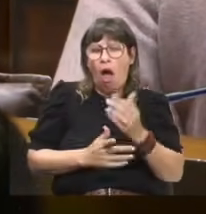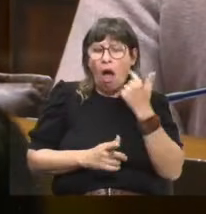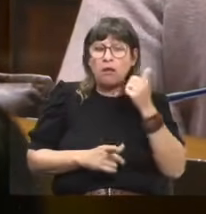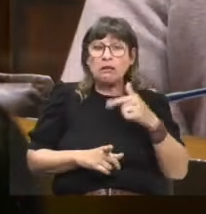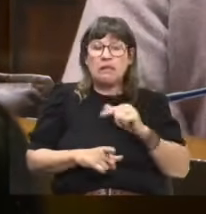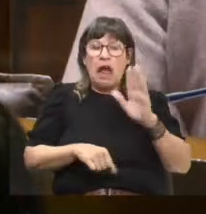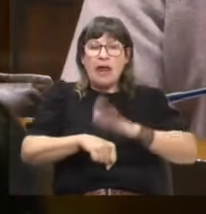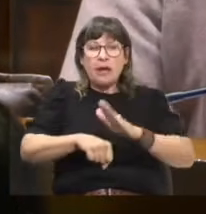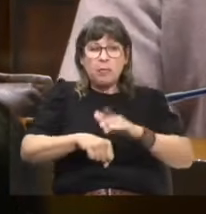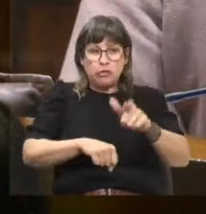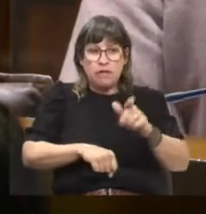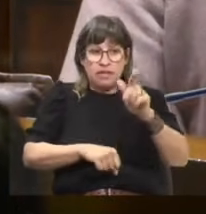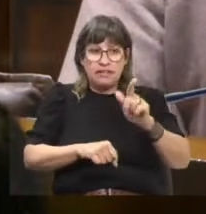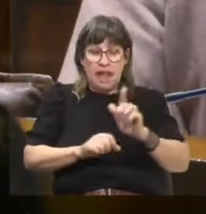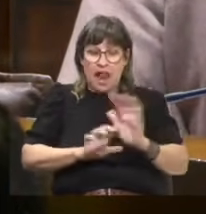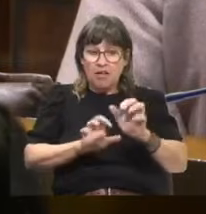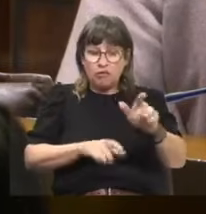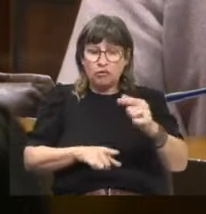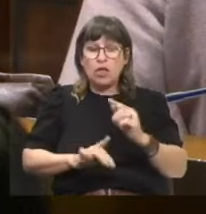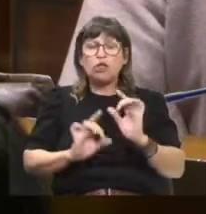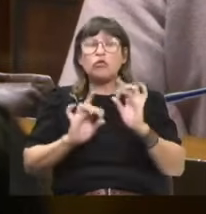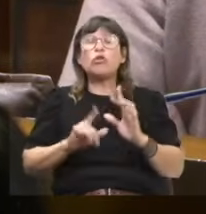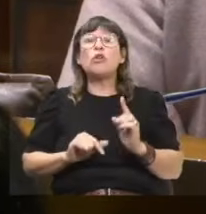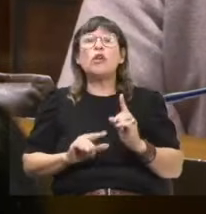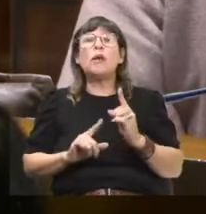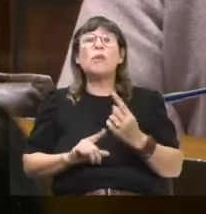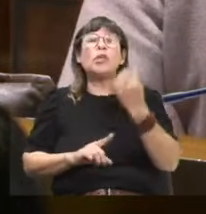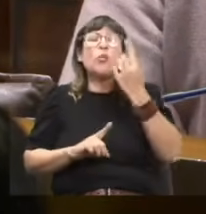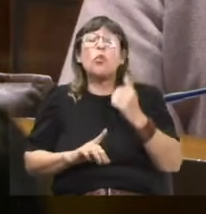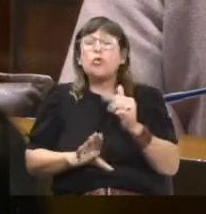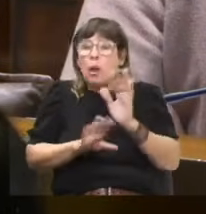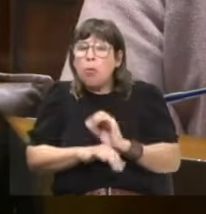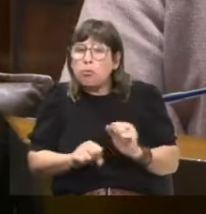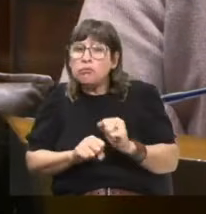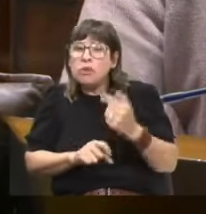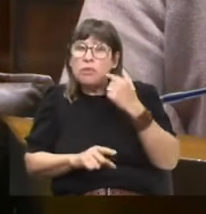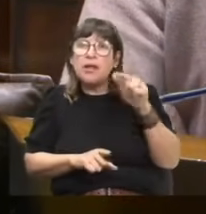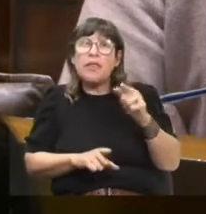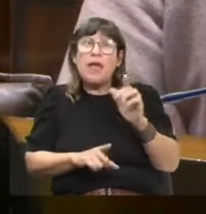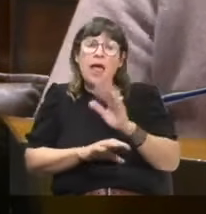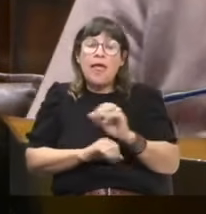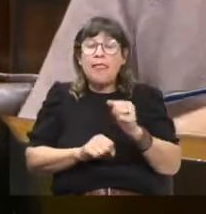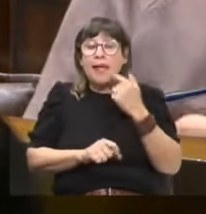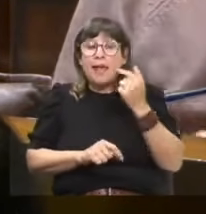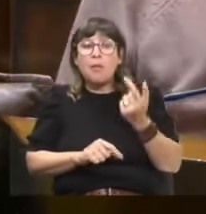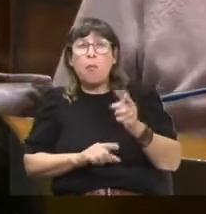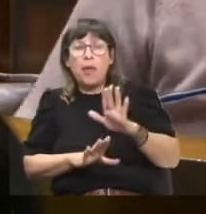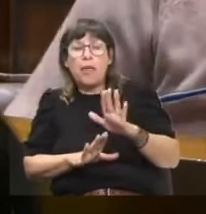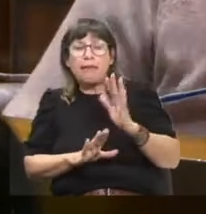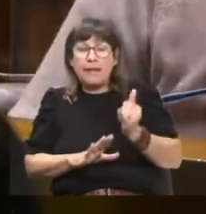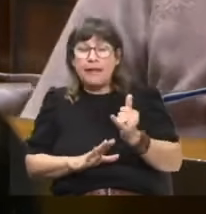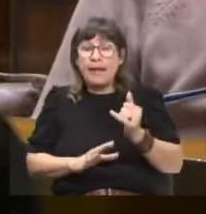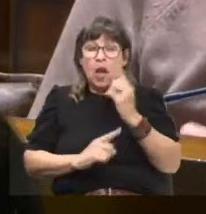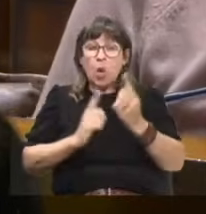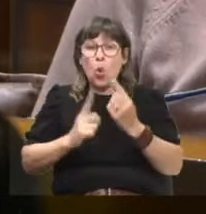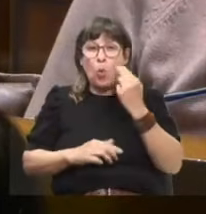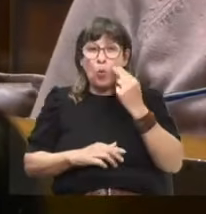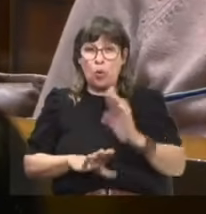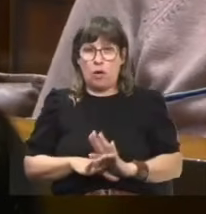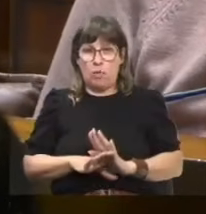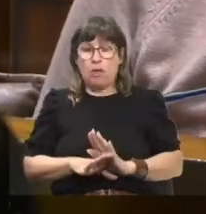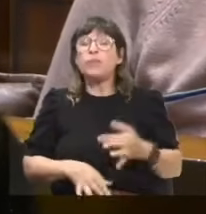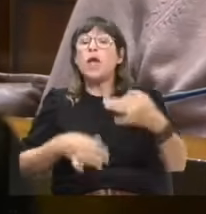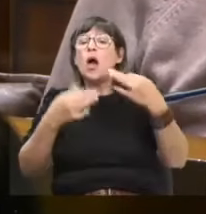al funcionario solo por una mera posibilidad de que pueda configurarse un conflicto.